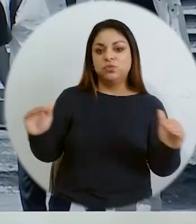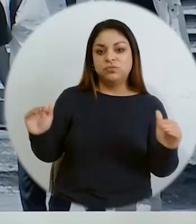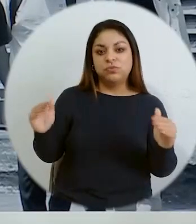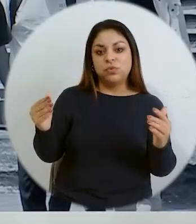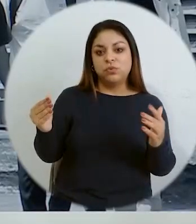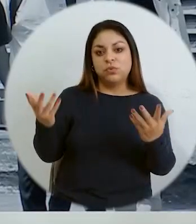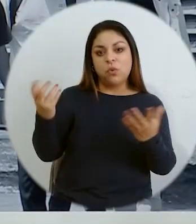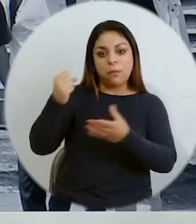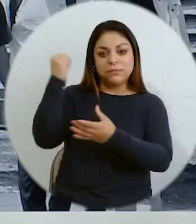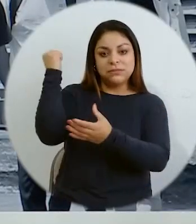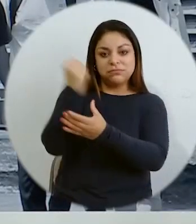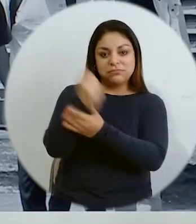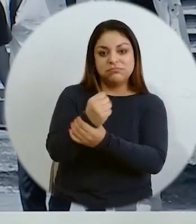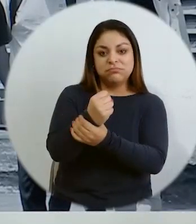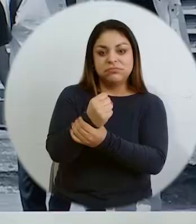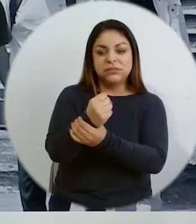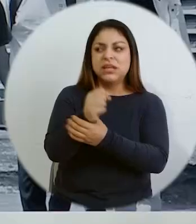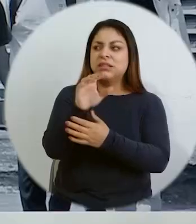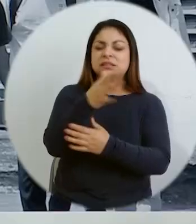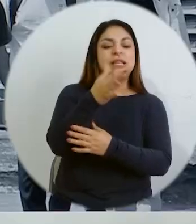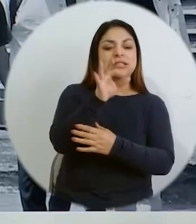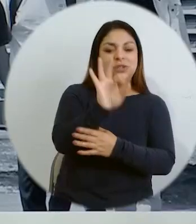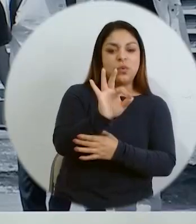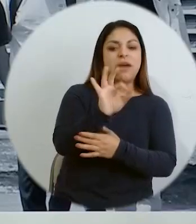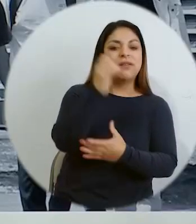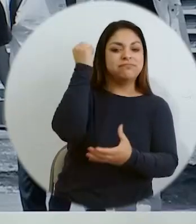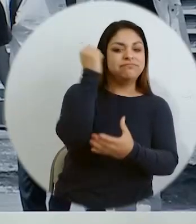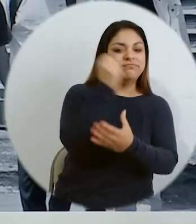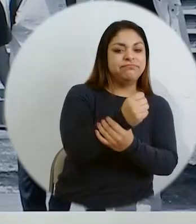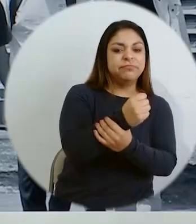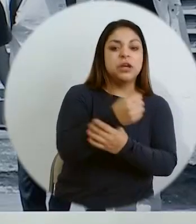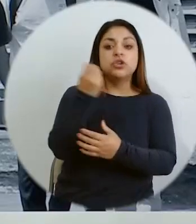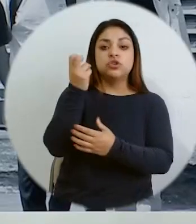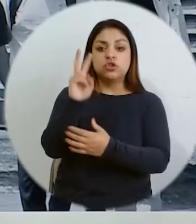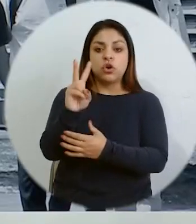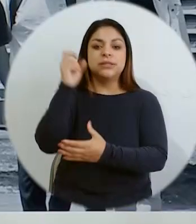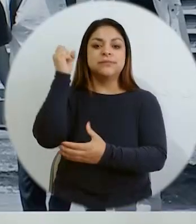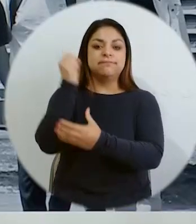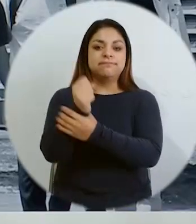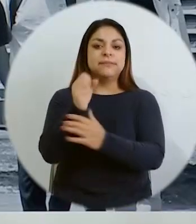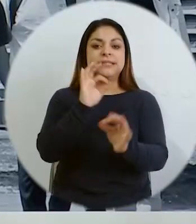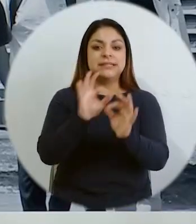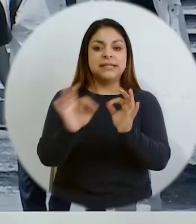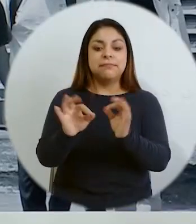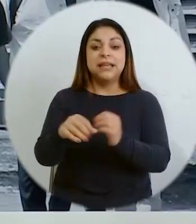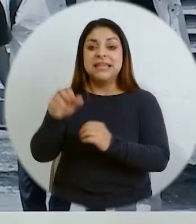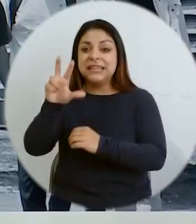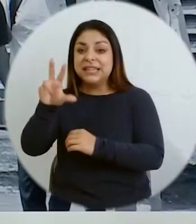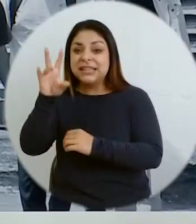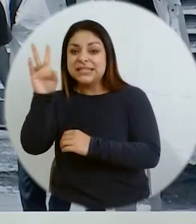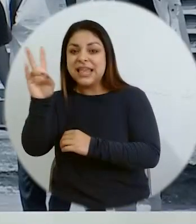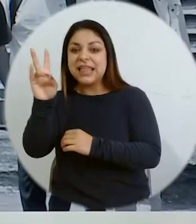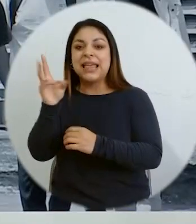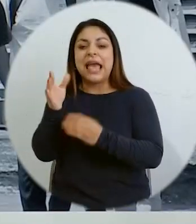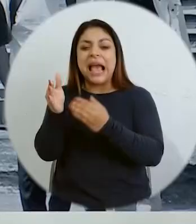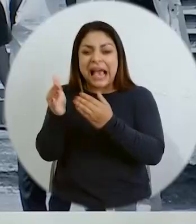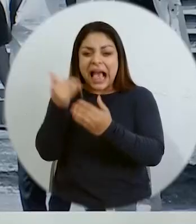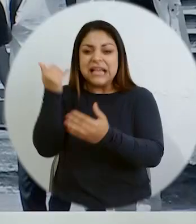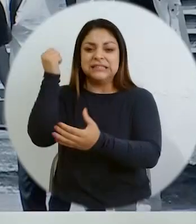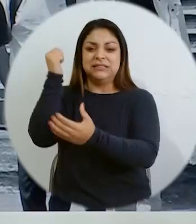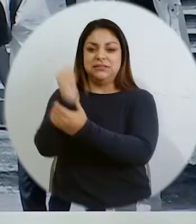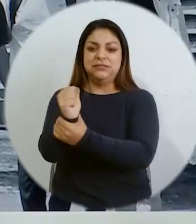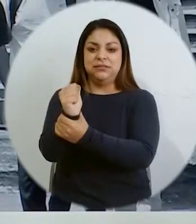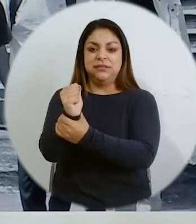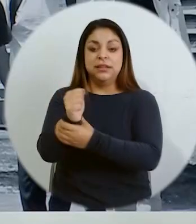total 37 homicidios, bueno, 19 homicidios calificados, 12 homicidios simples y 37 tentativas de